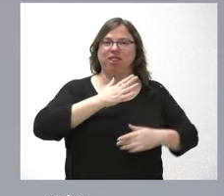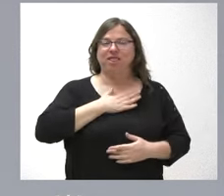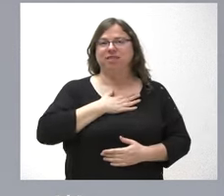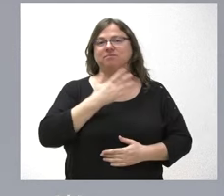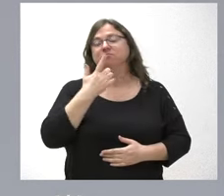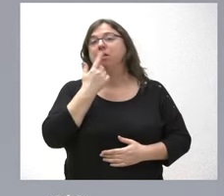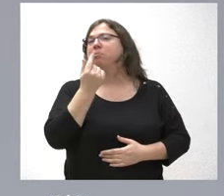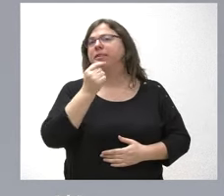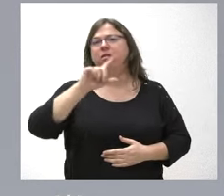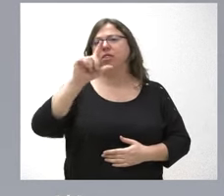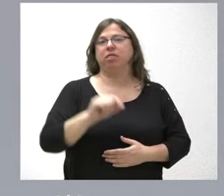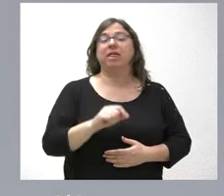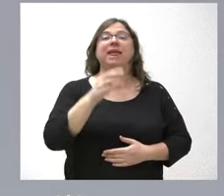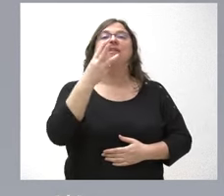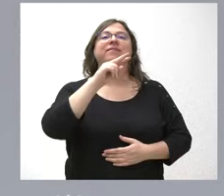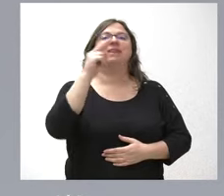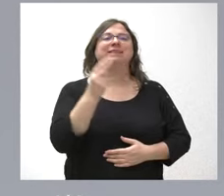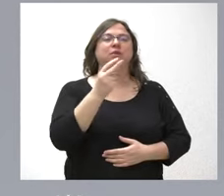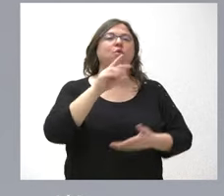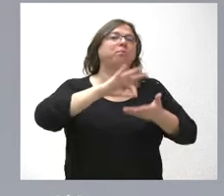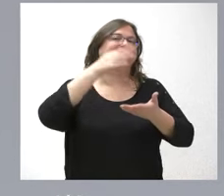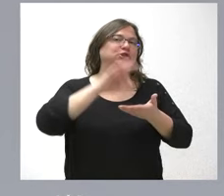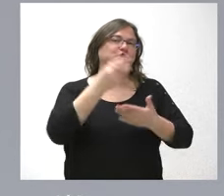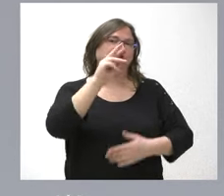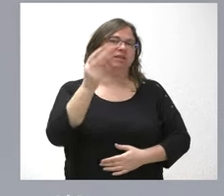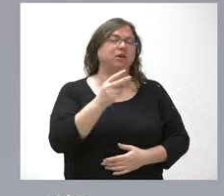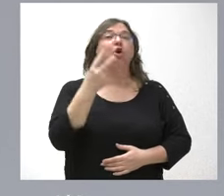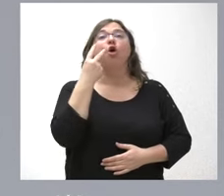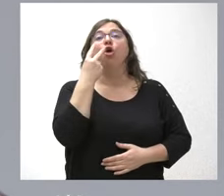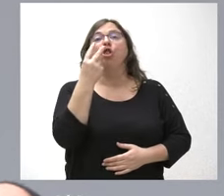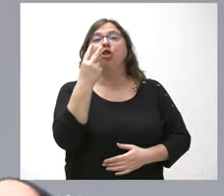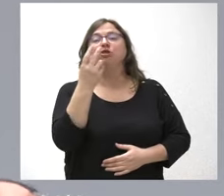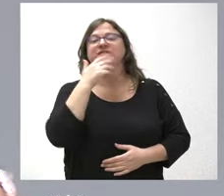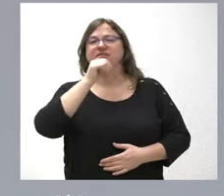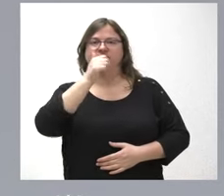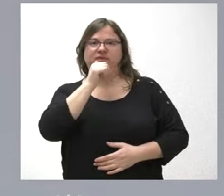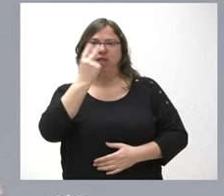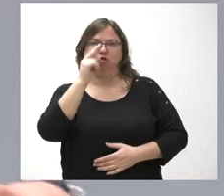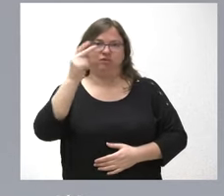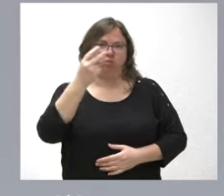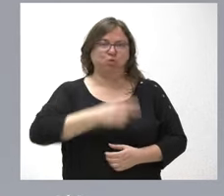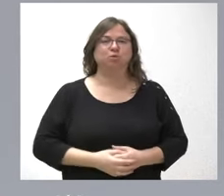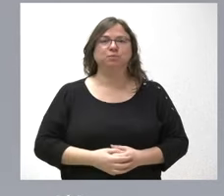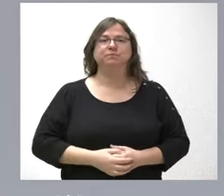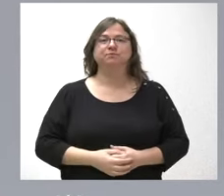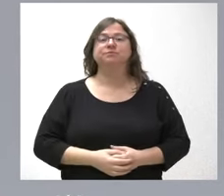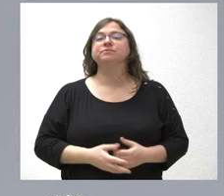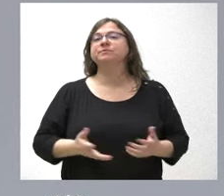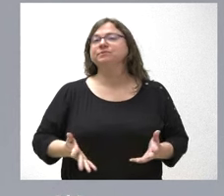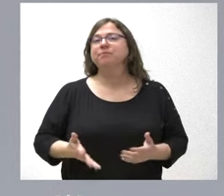de precios populares de 3 euros con pincho o solo 2 si es bebida. Y todo ello